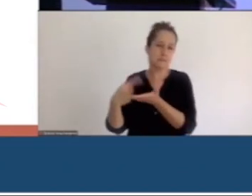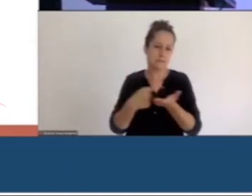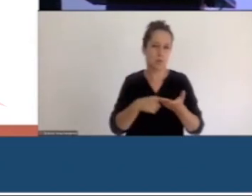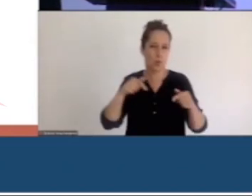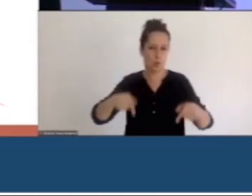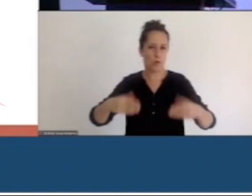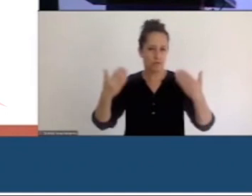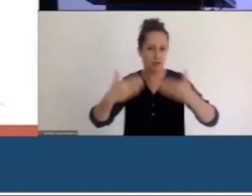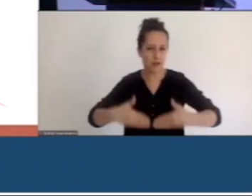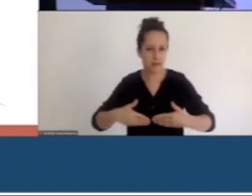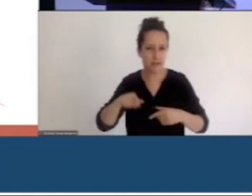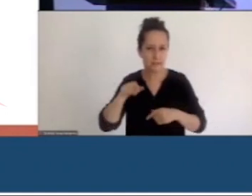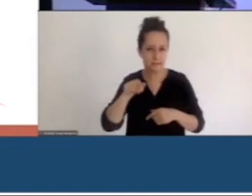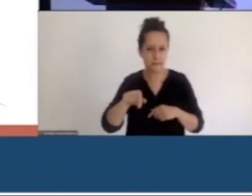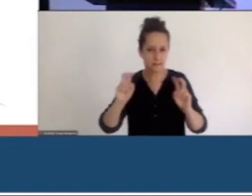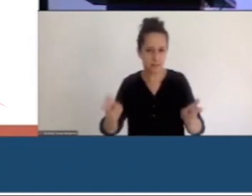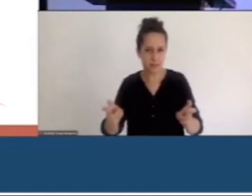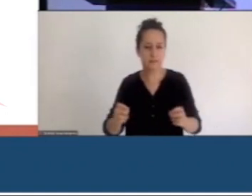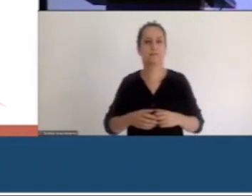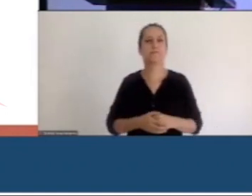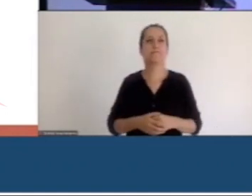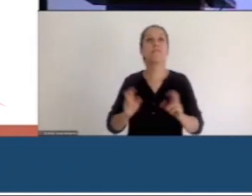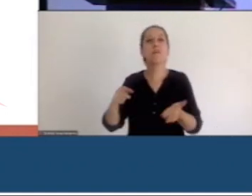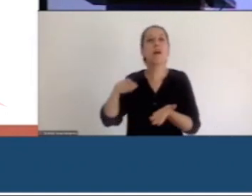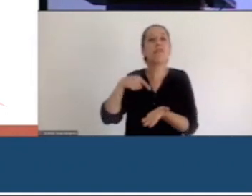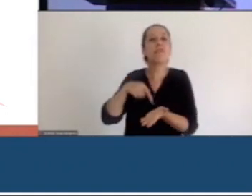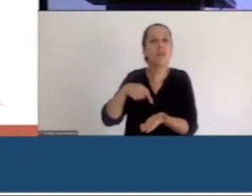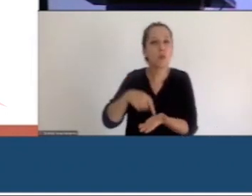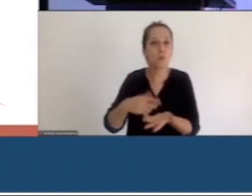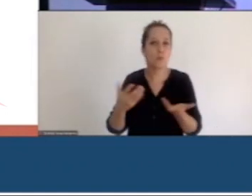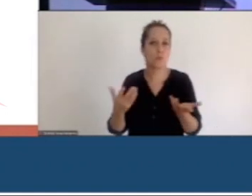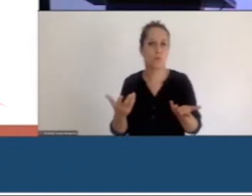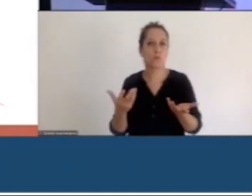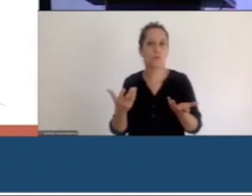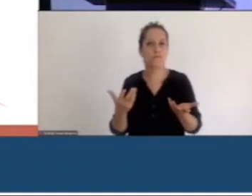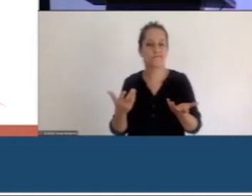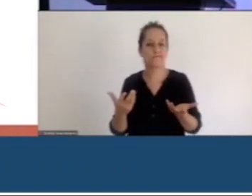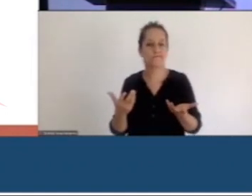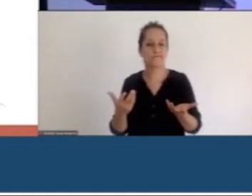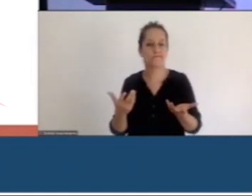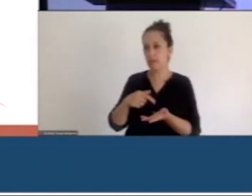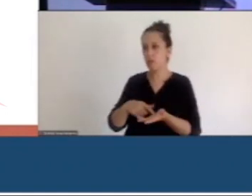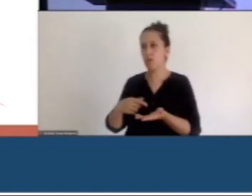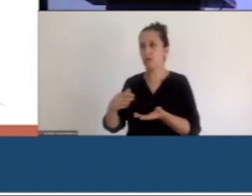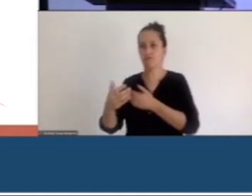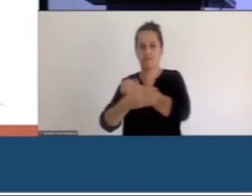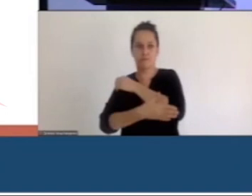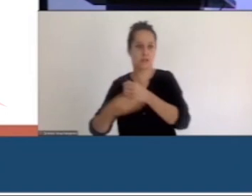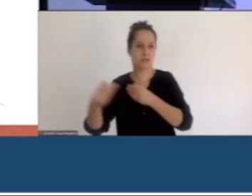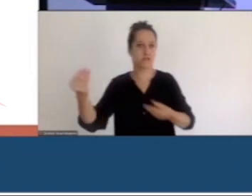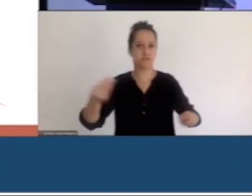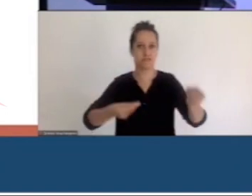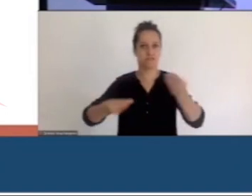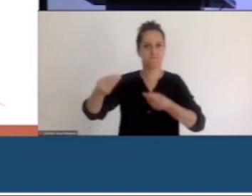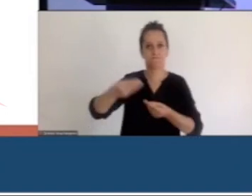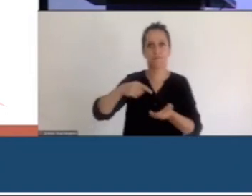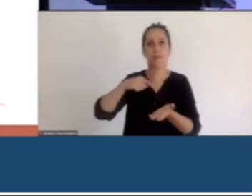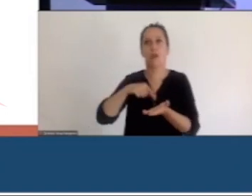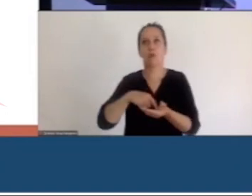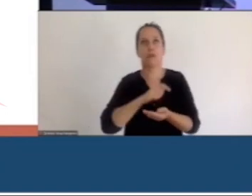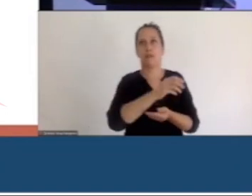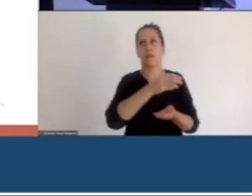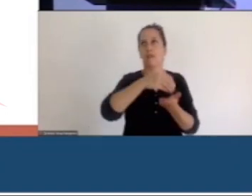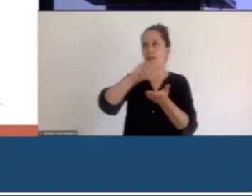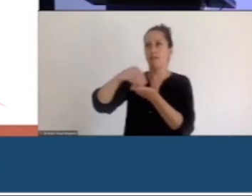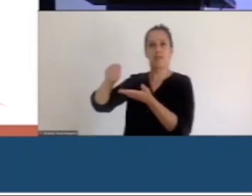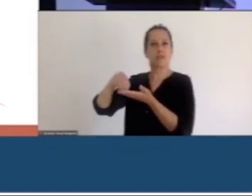supuesto o sea reformar el sistema multilateral de deuda y las agencias de calificación crediticia muy importante sólo